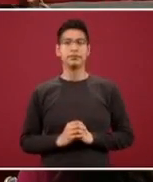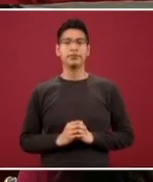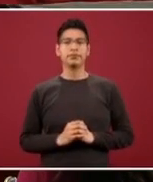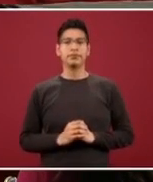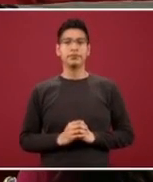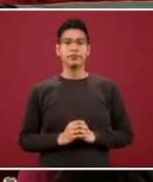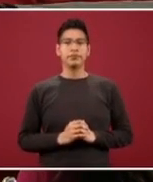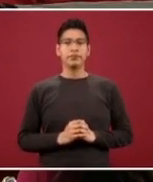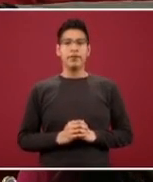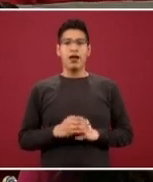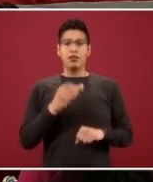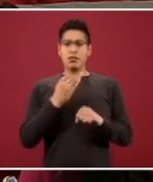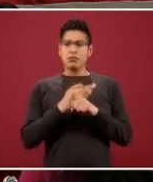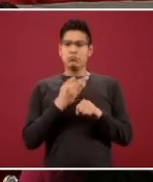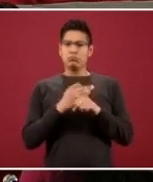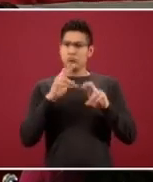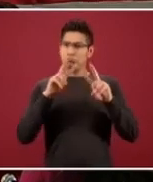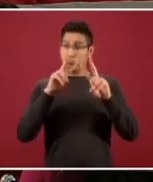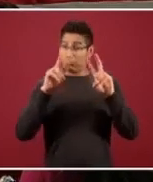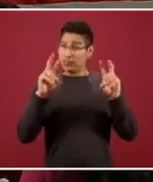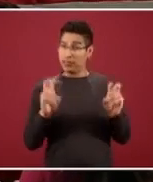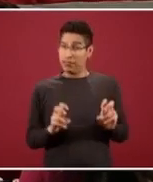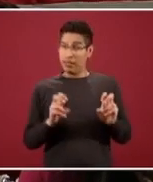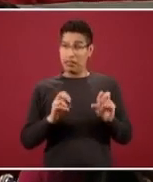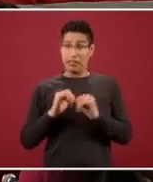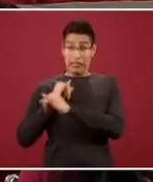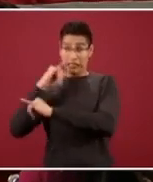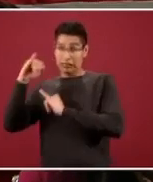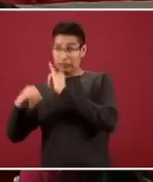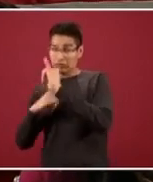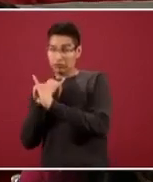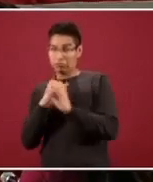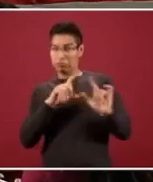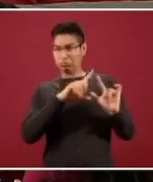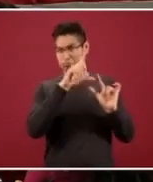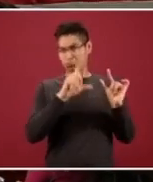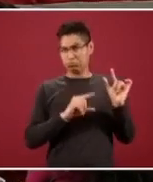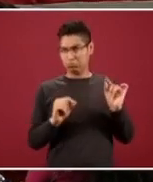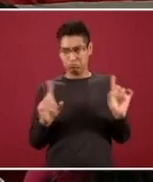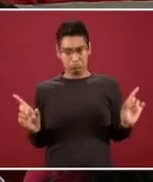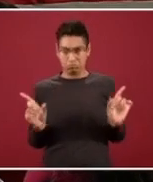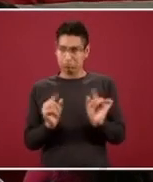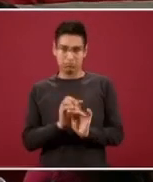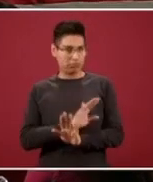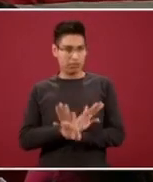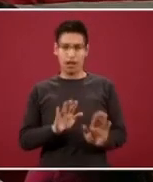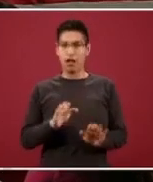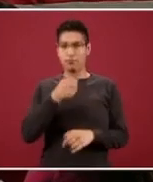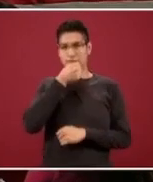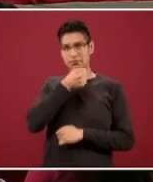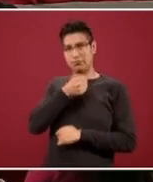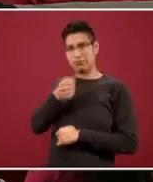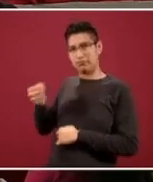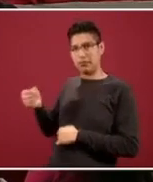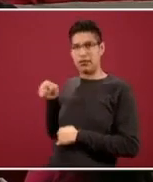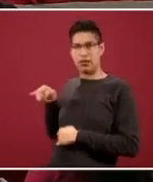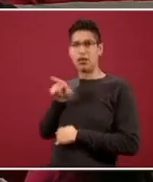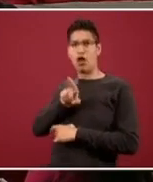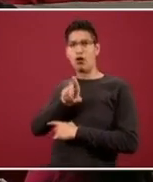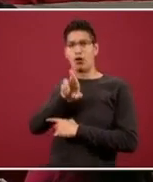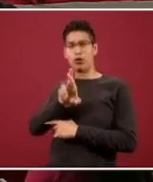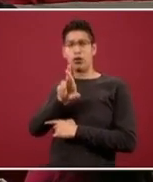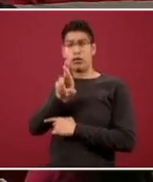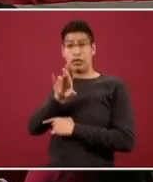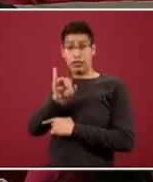Hasta aquí tendríamos el panorama epidemiológico internacional y nacional del día de hoy y voy a pasar la palabra entonces ahora al doctor